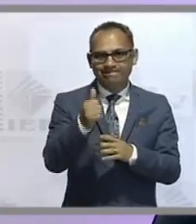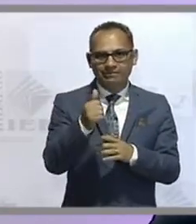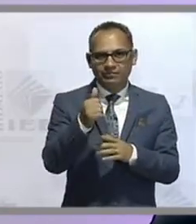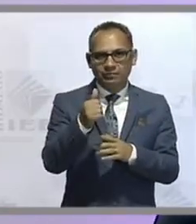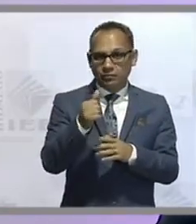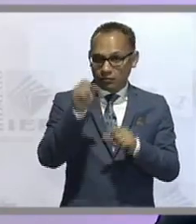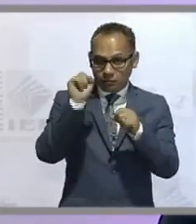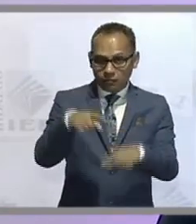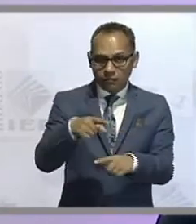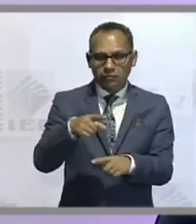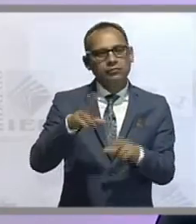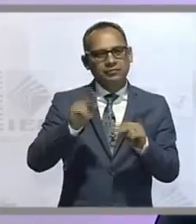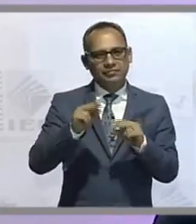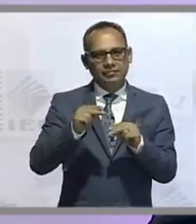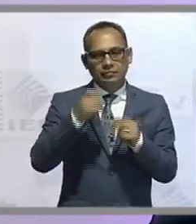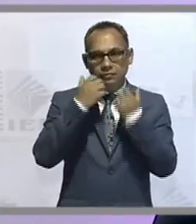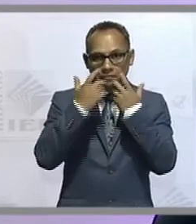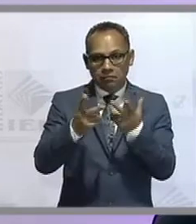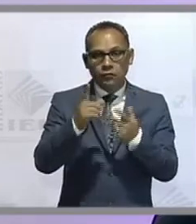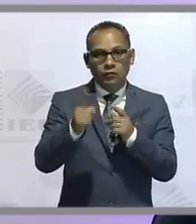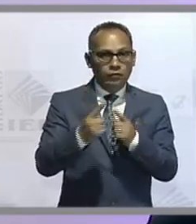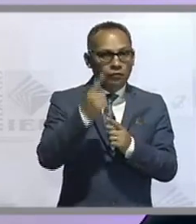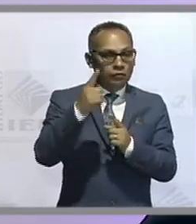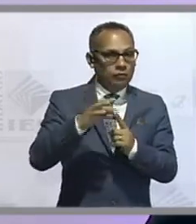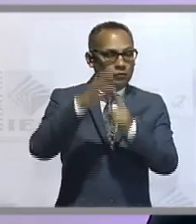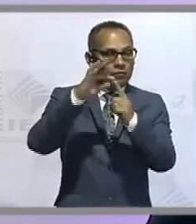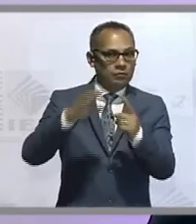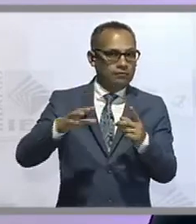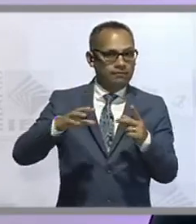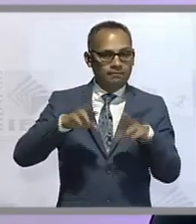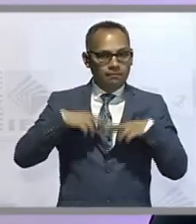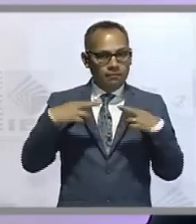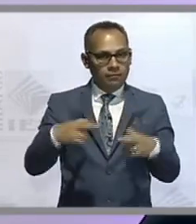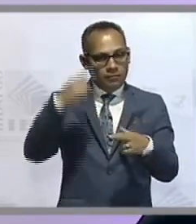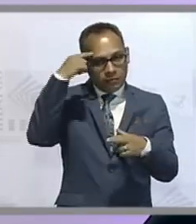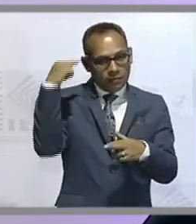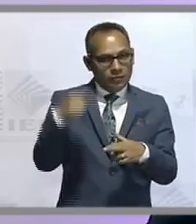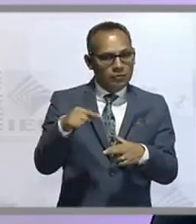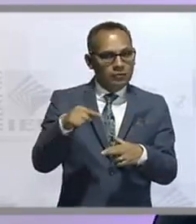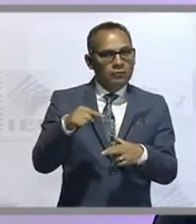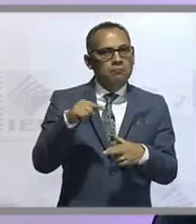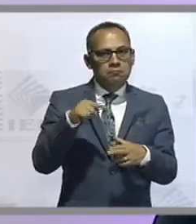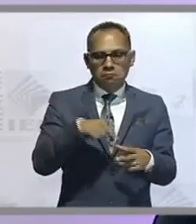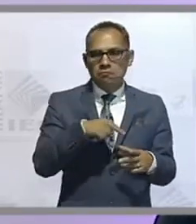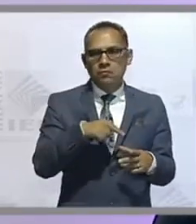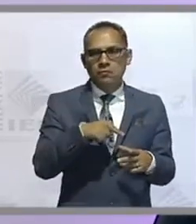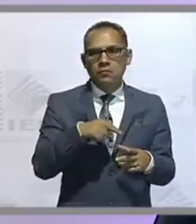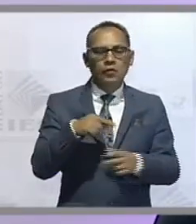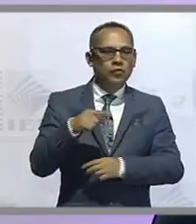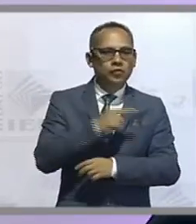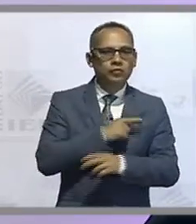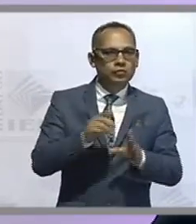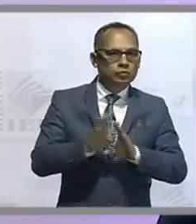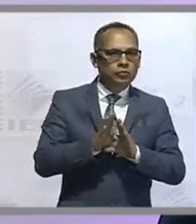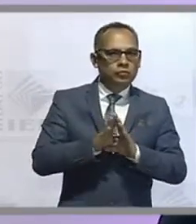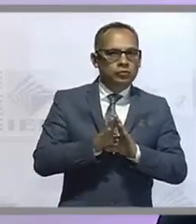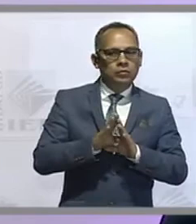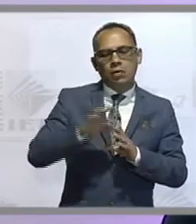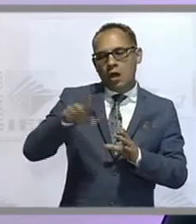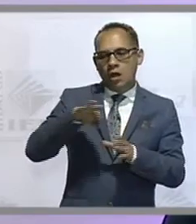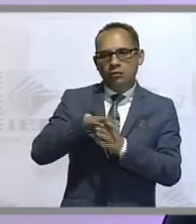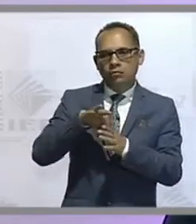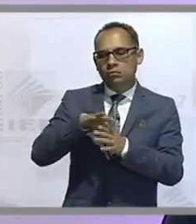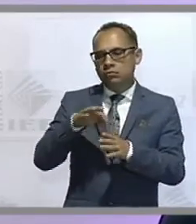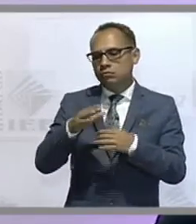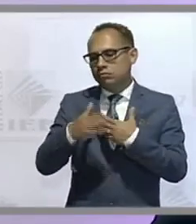una persona que nos venga a proponer y que no nada más en campaña nos andes de saludando que nos andan visitando que nos anden